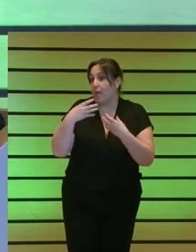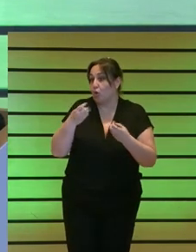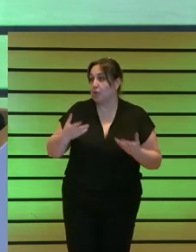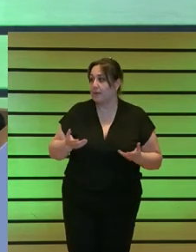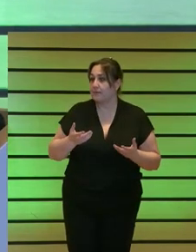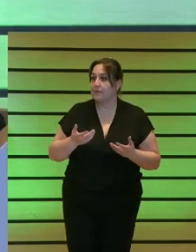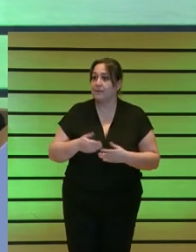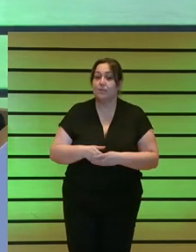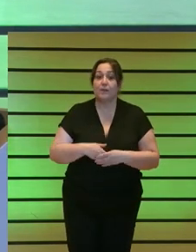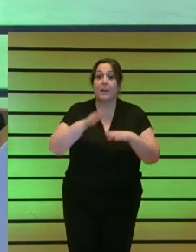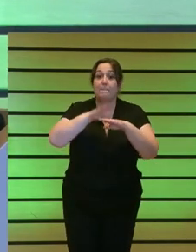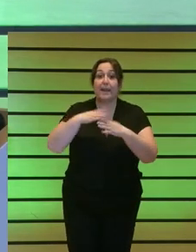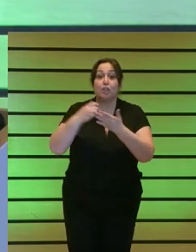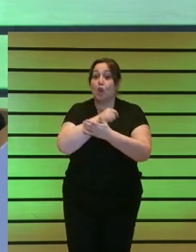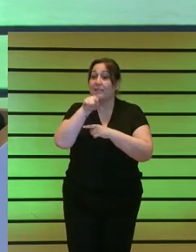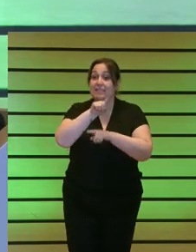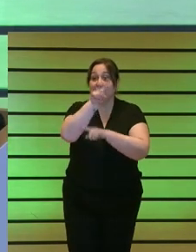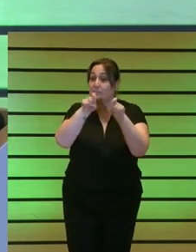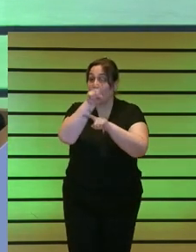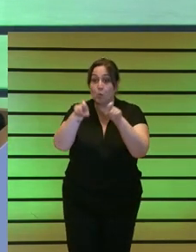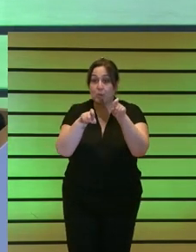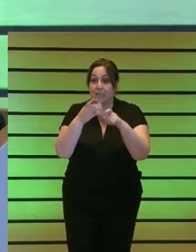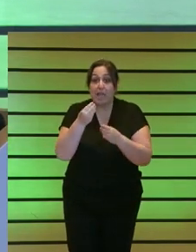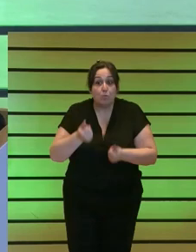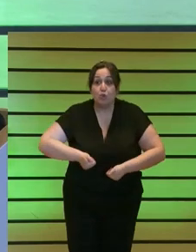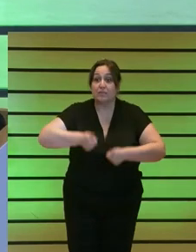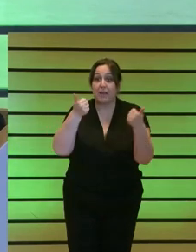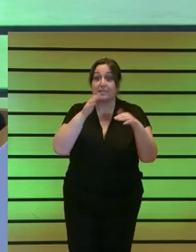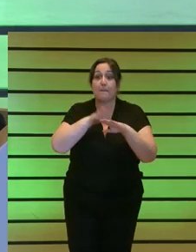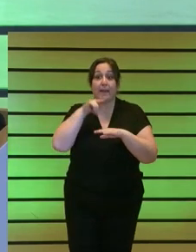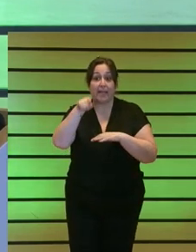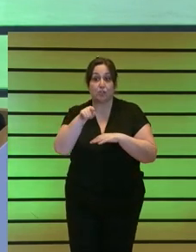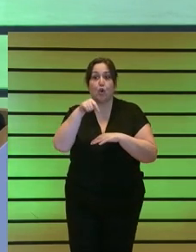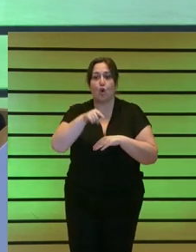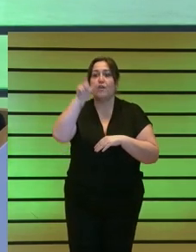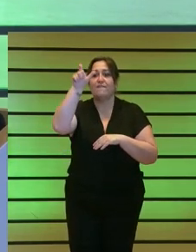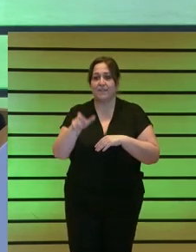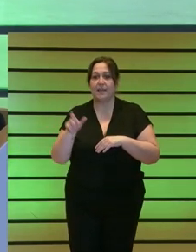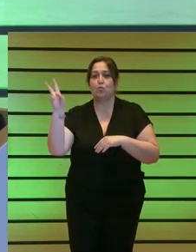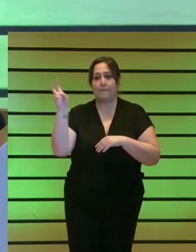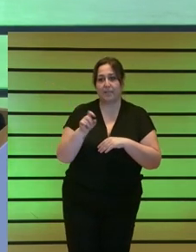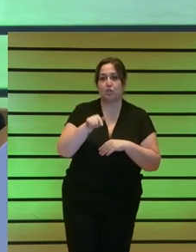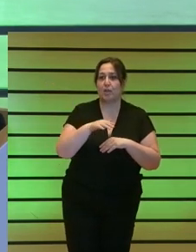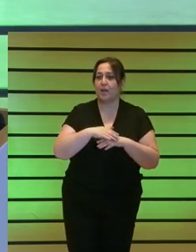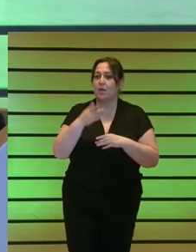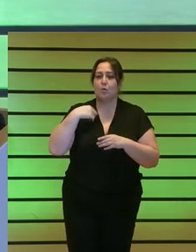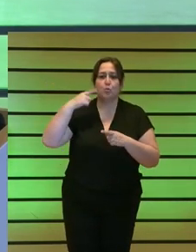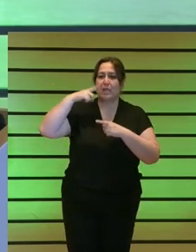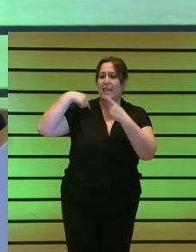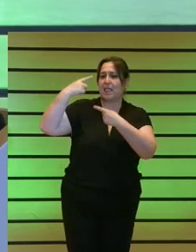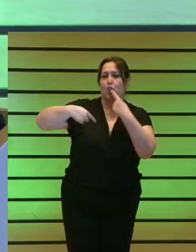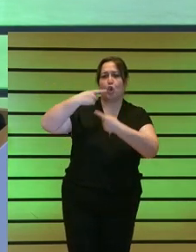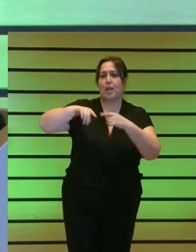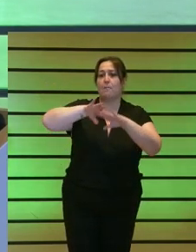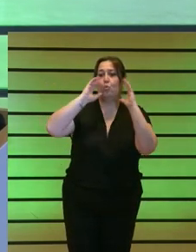pues para responder todas esas preguntas y muchas más pues tenemos hoy aquí a una persona que combina una gran trayectoria en el mundo de la acción social